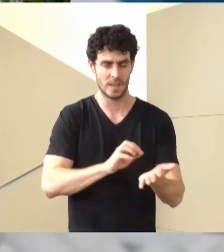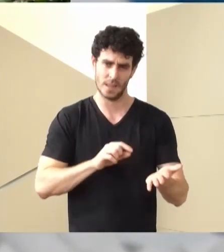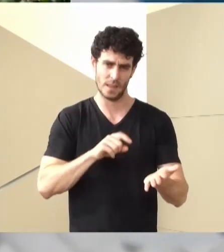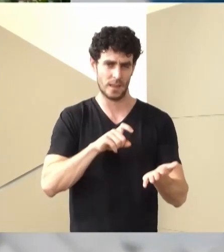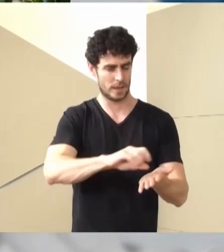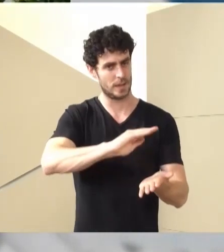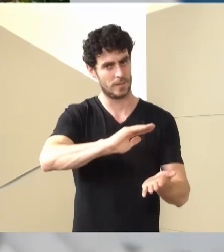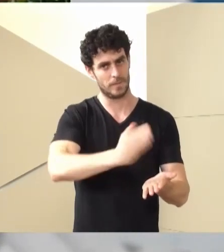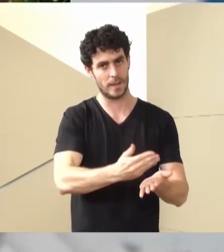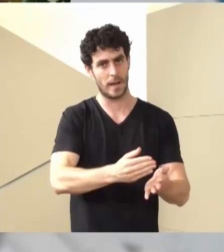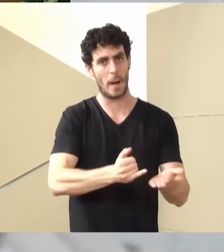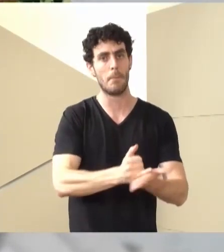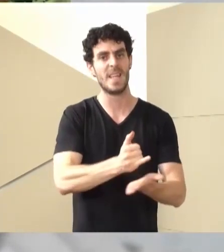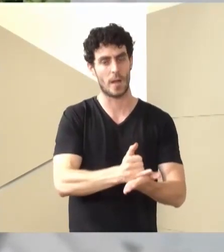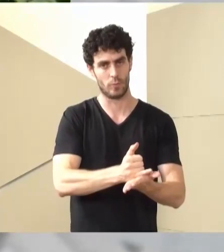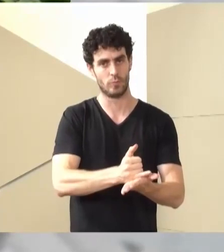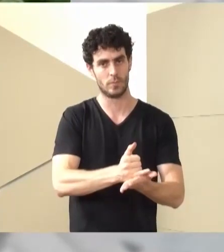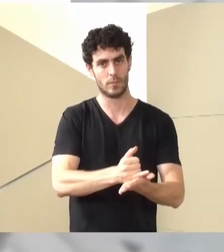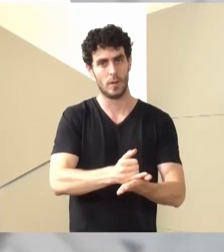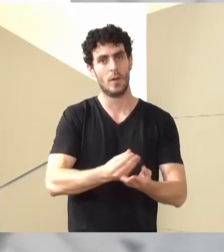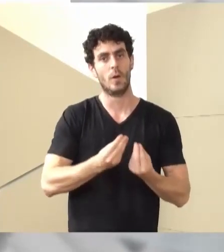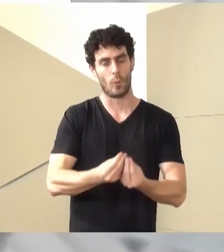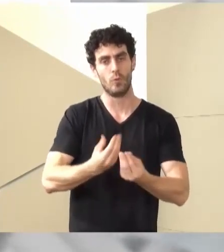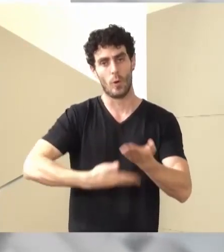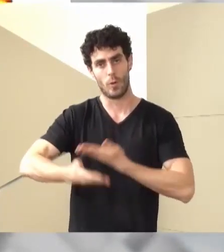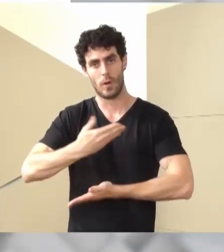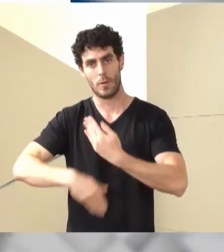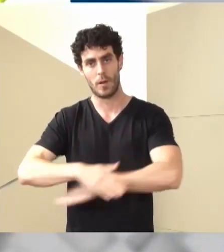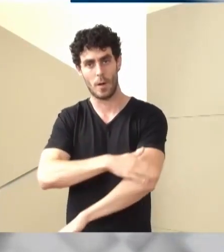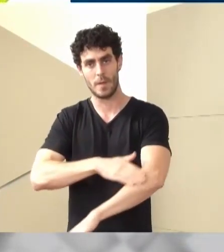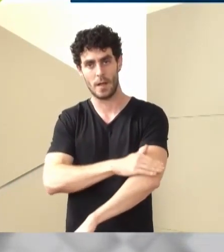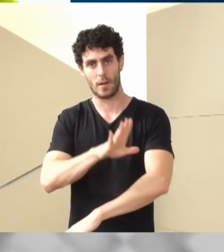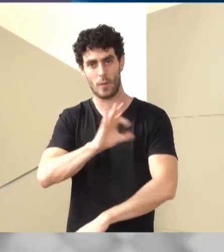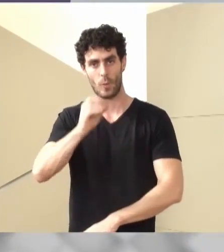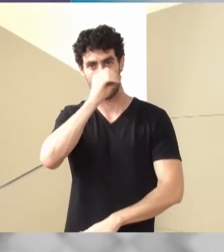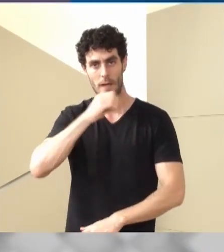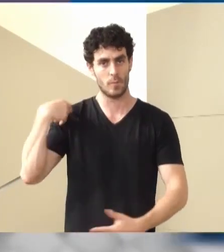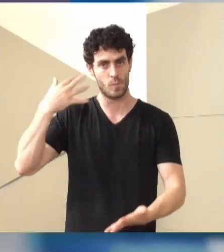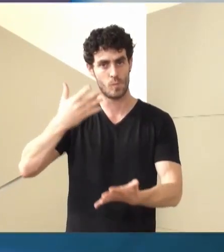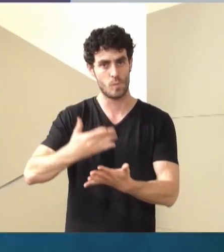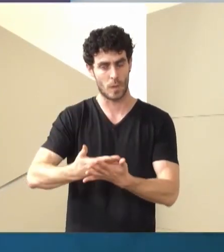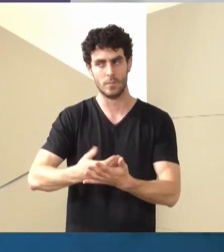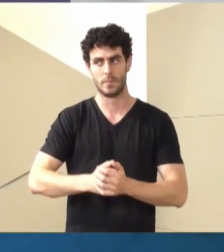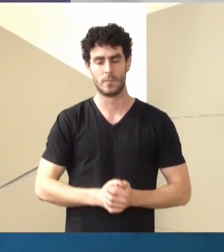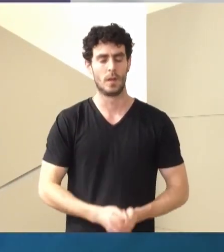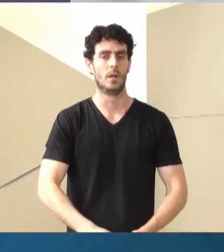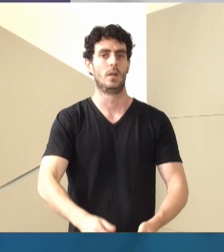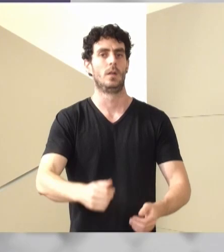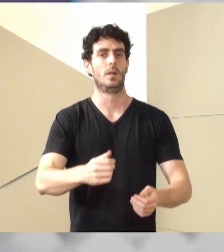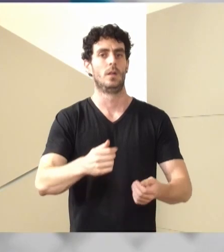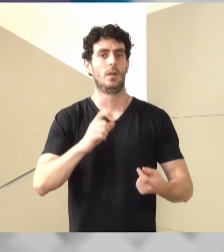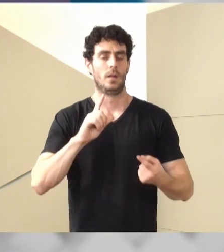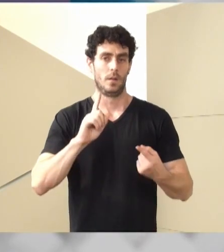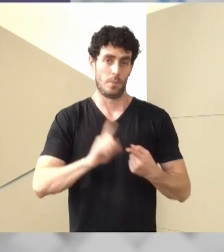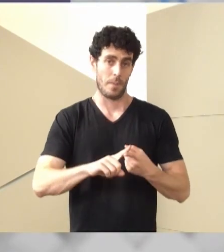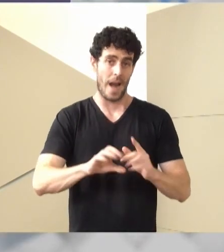viñedos. Una red colaborativa con la administración que cumple ya 50 años. El conocimiento de